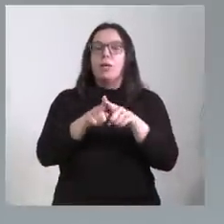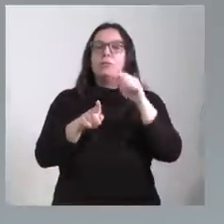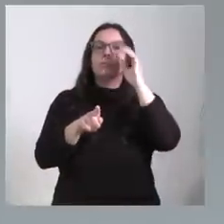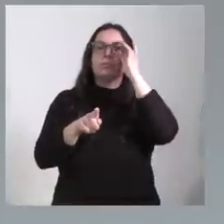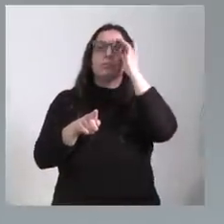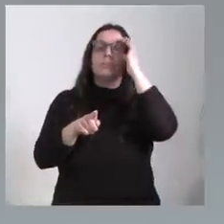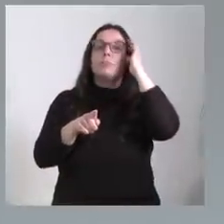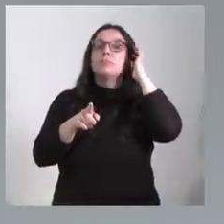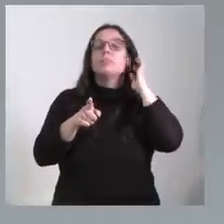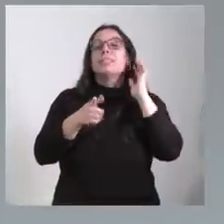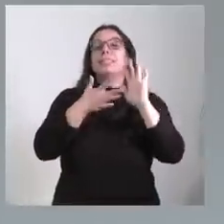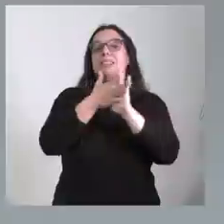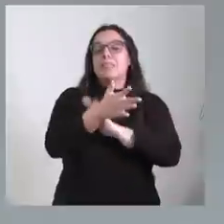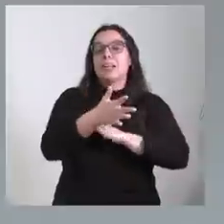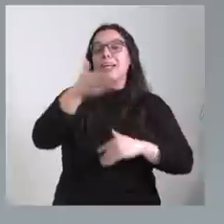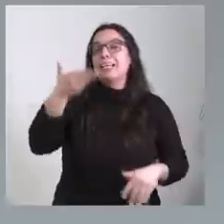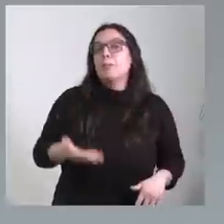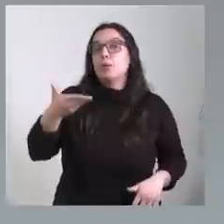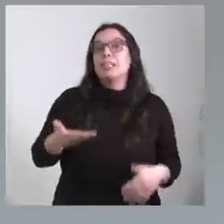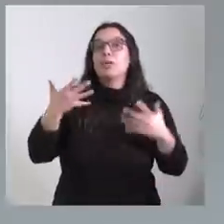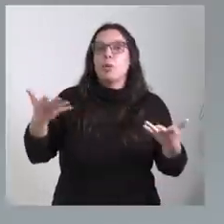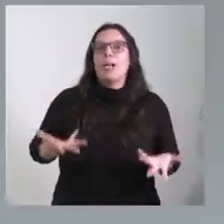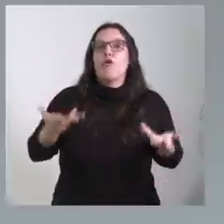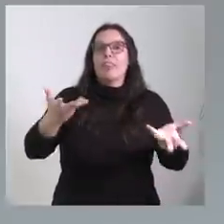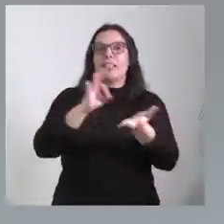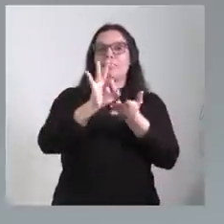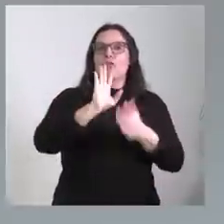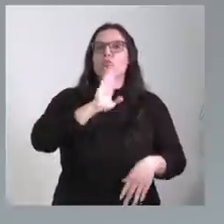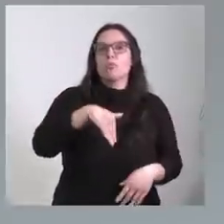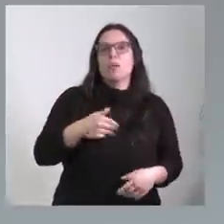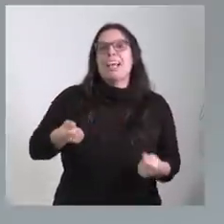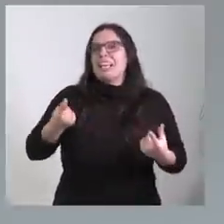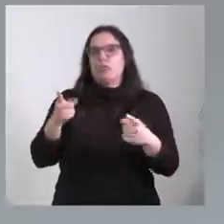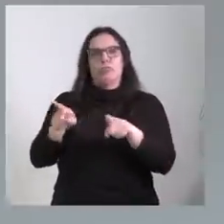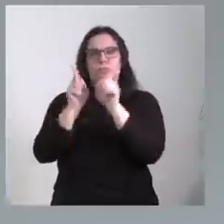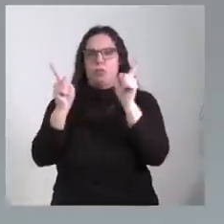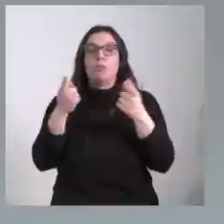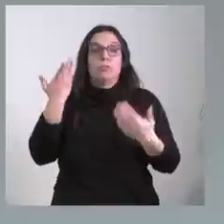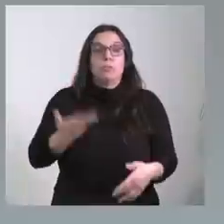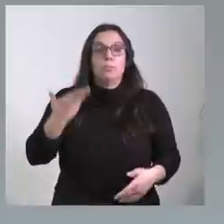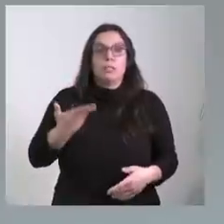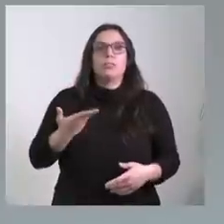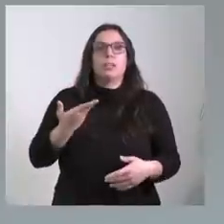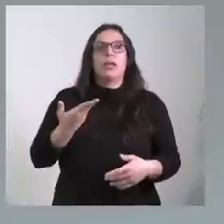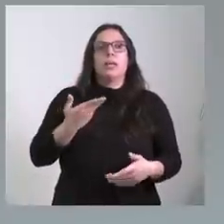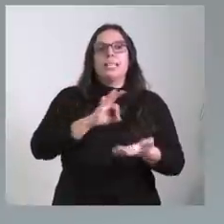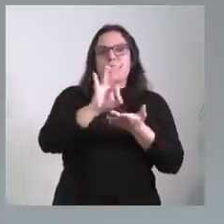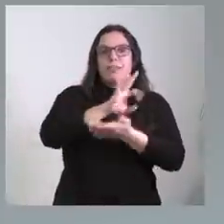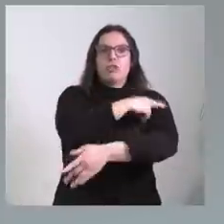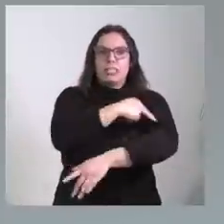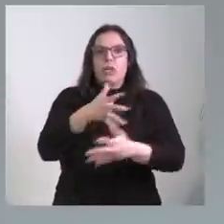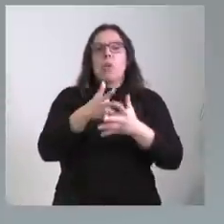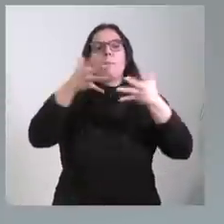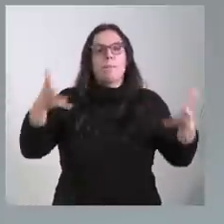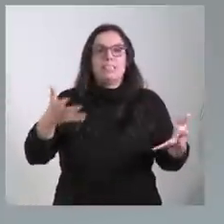de que aquí Lo importante es dar un servicio adecuado Más allá del coste económico y por tanto es cierto que reforzaremos los servicios sanitarios en relación